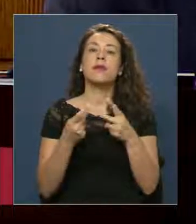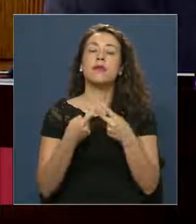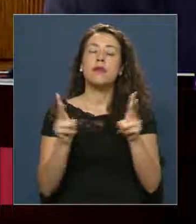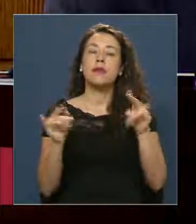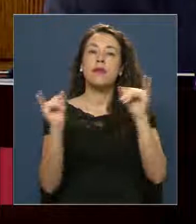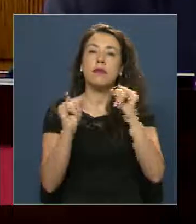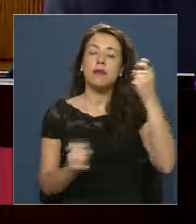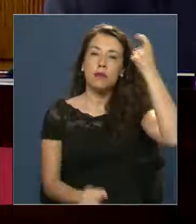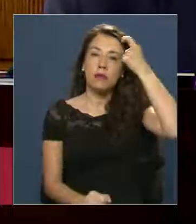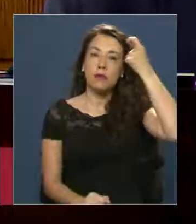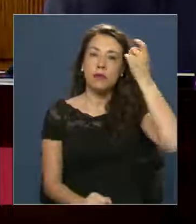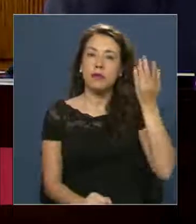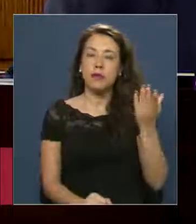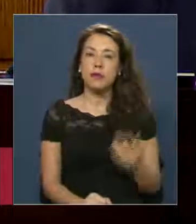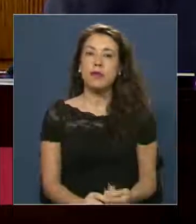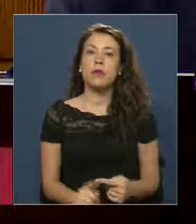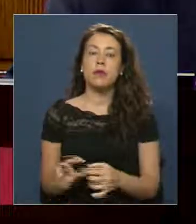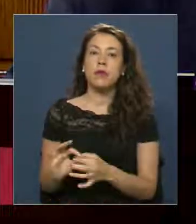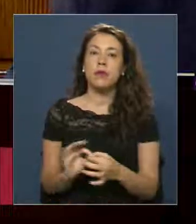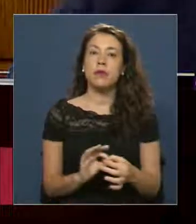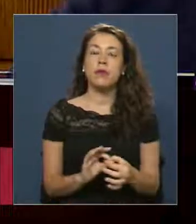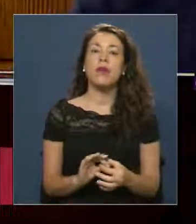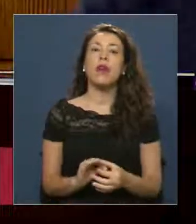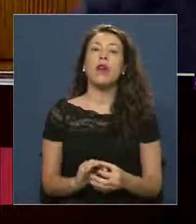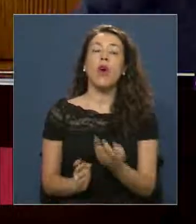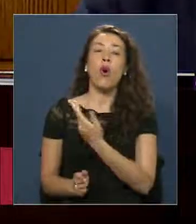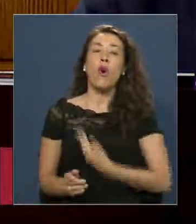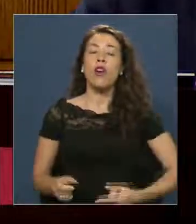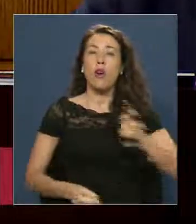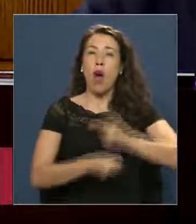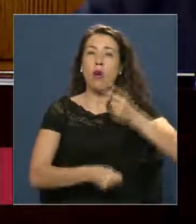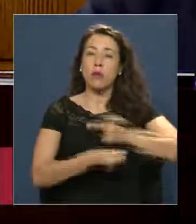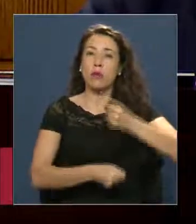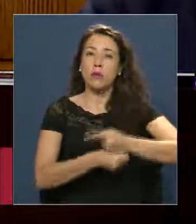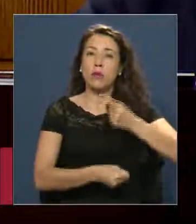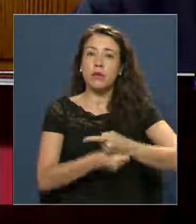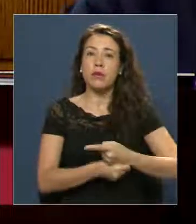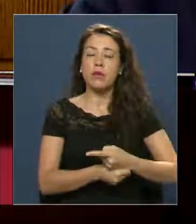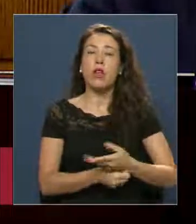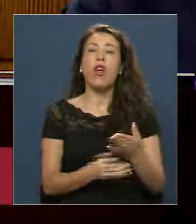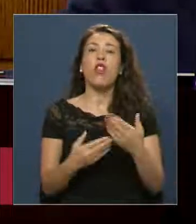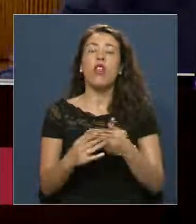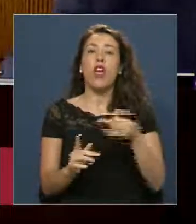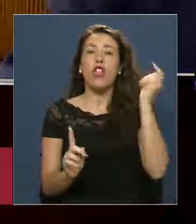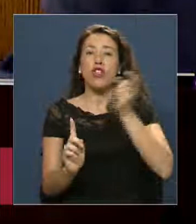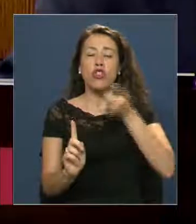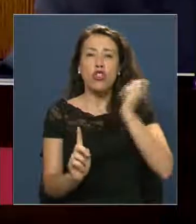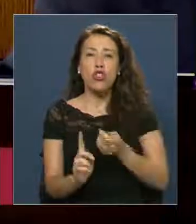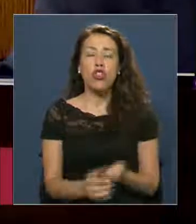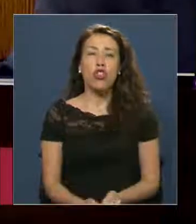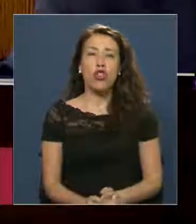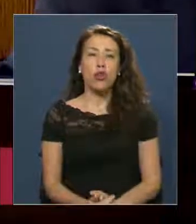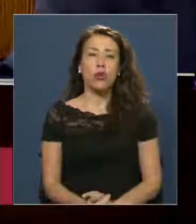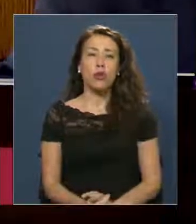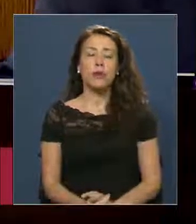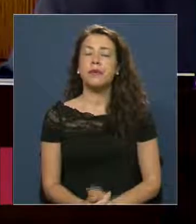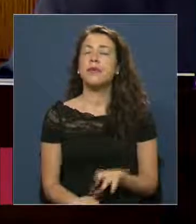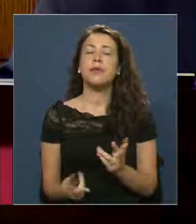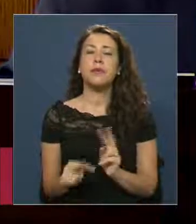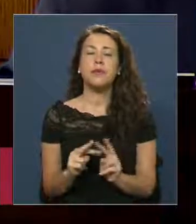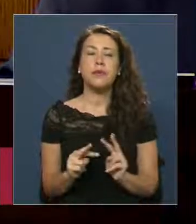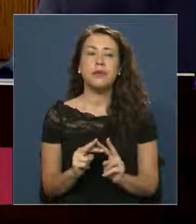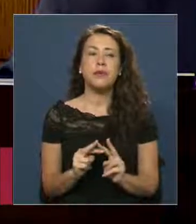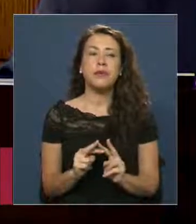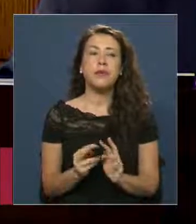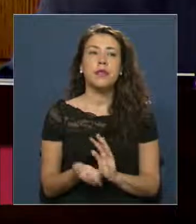conciencia. Razón por la cual los regímenes totalitarios que torturan, lo que hacen precisamente